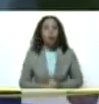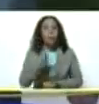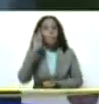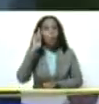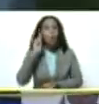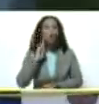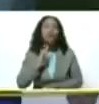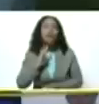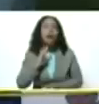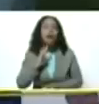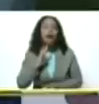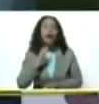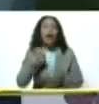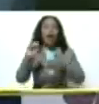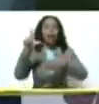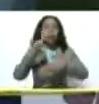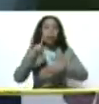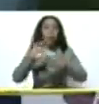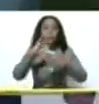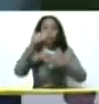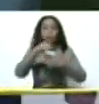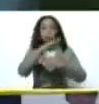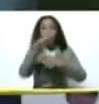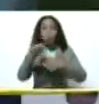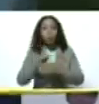bolivariana, latinoamericanista, caribeña,